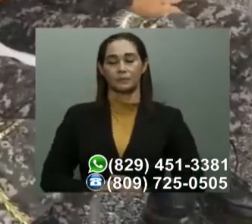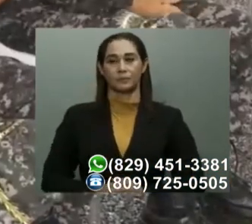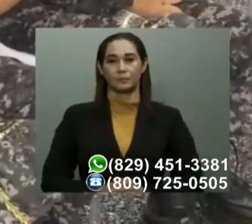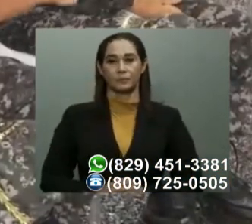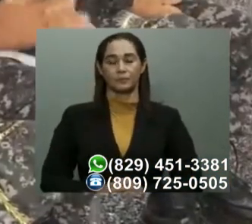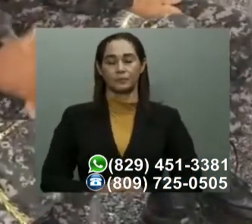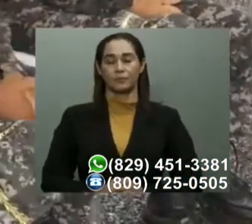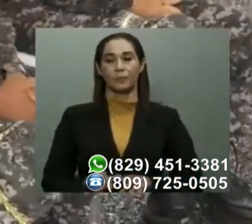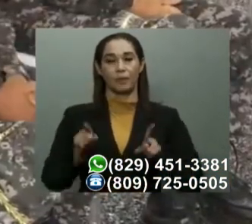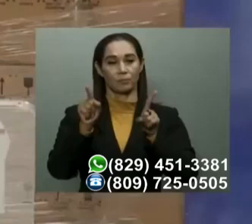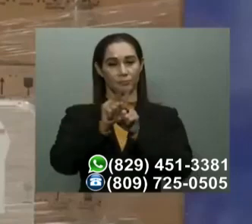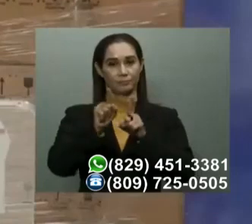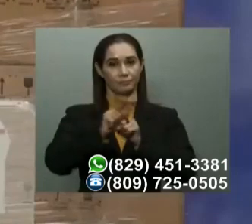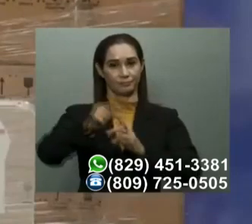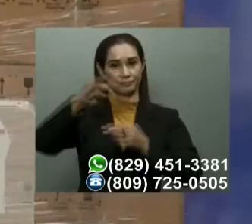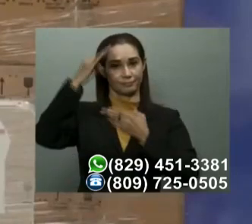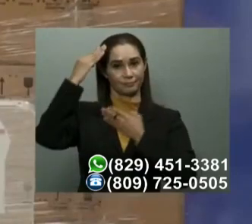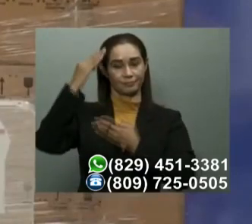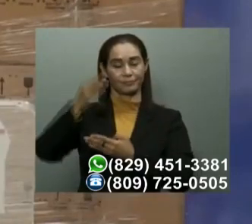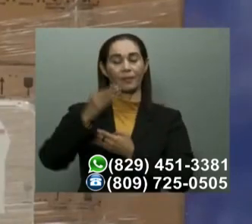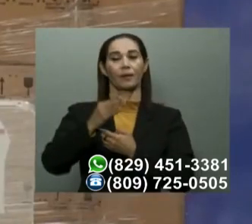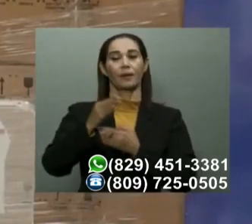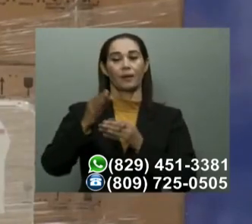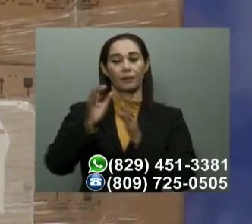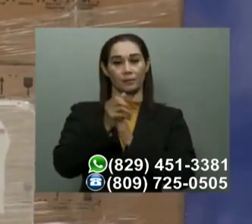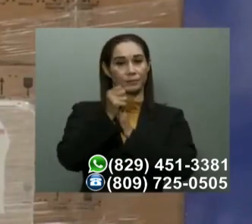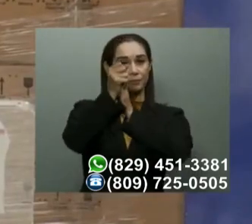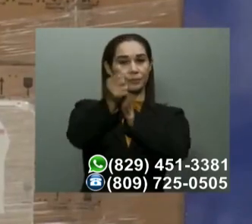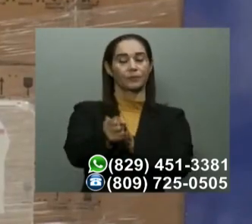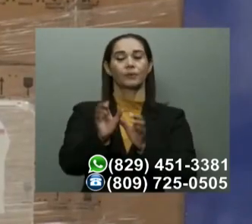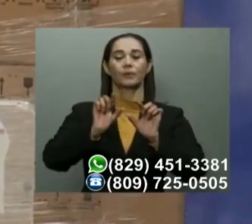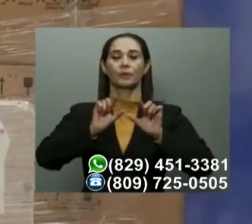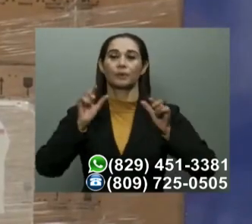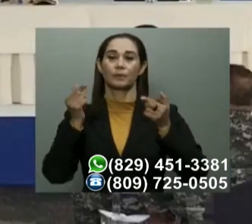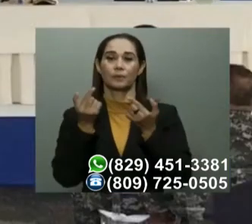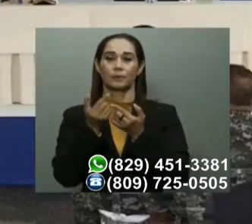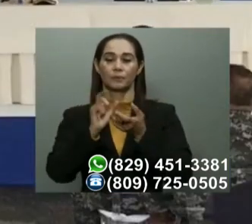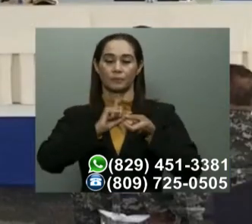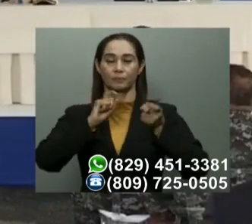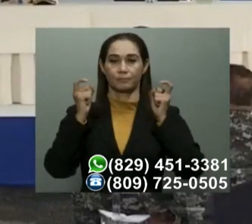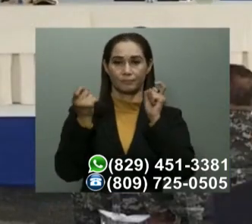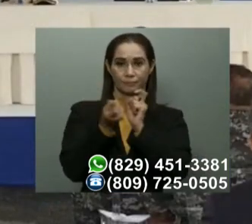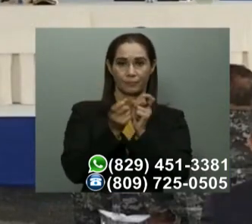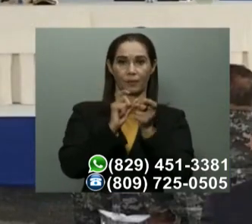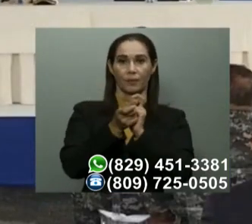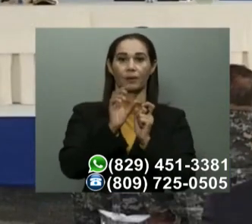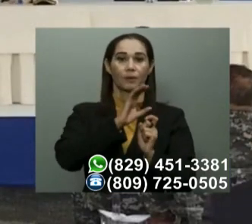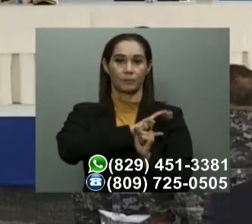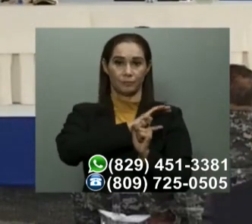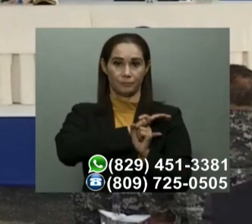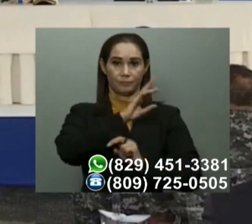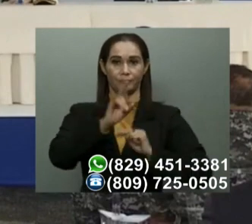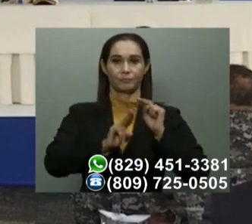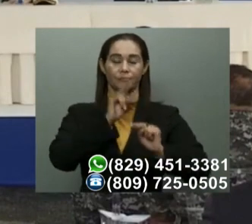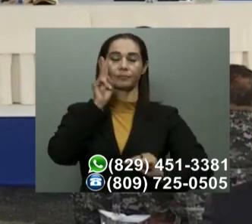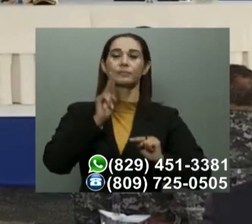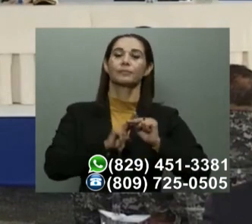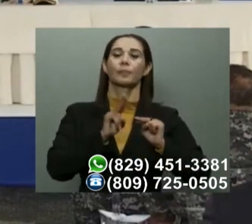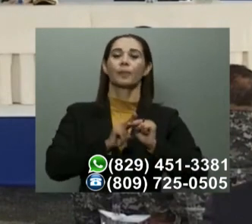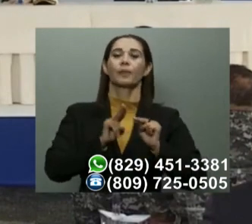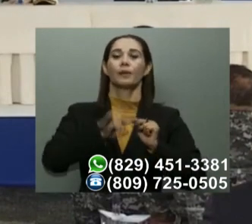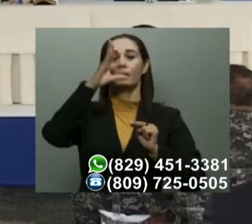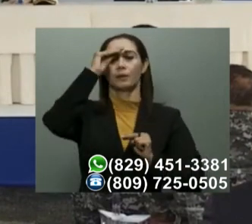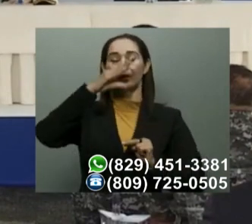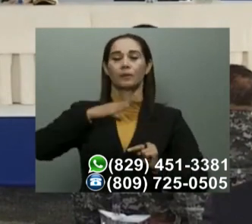real desde un centro de monitoreo la entrega fue hecha por el coronel rodolfo rijo